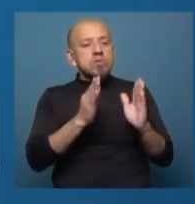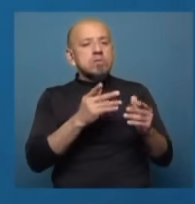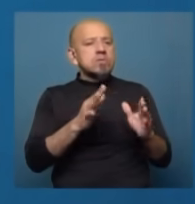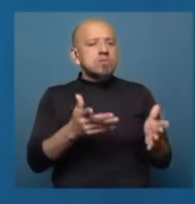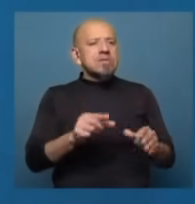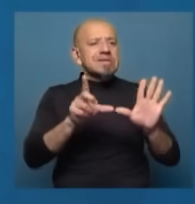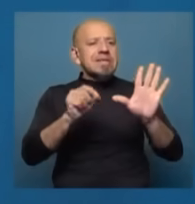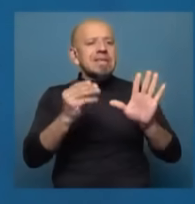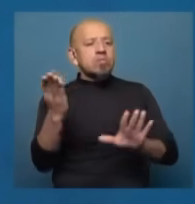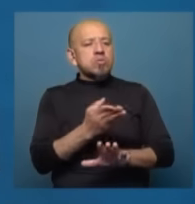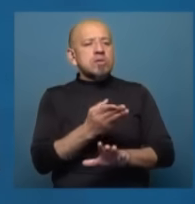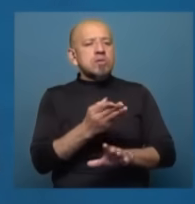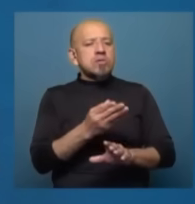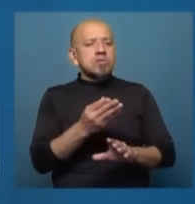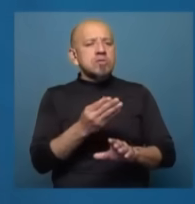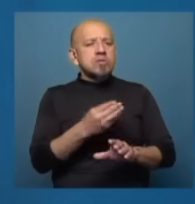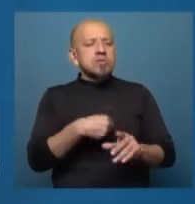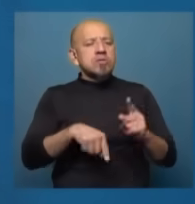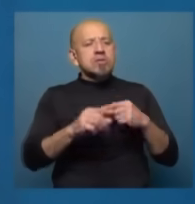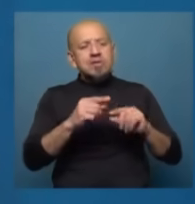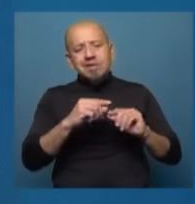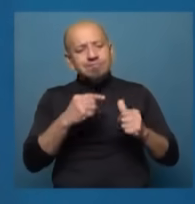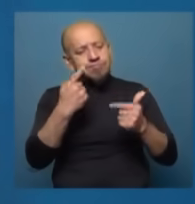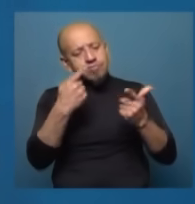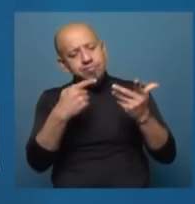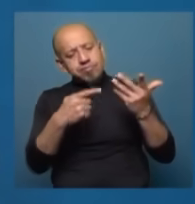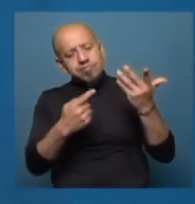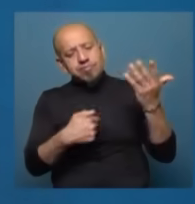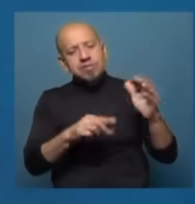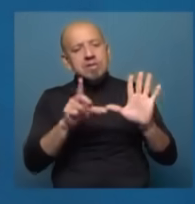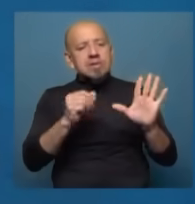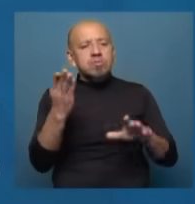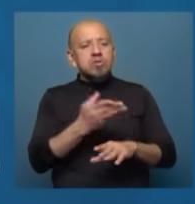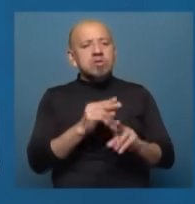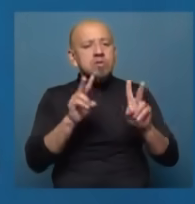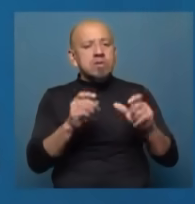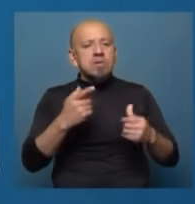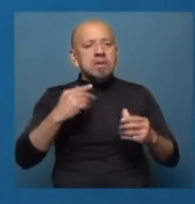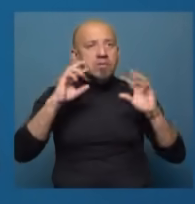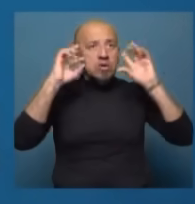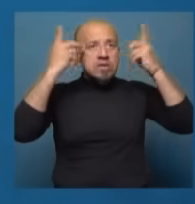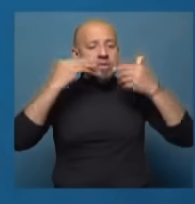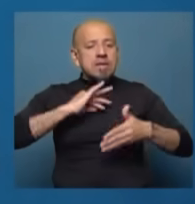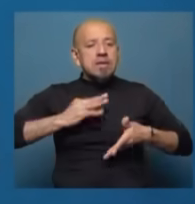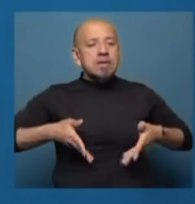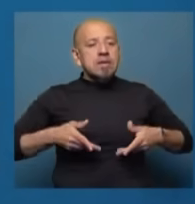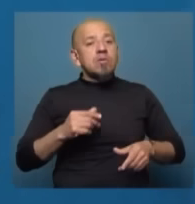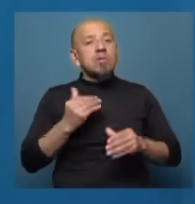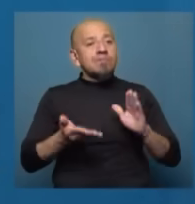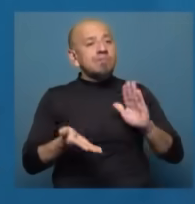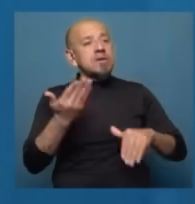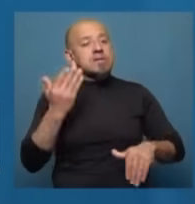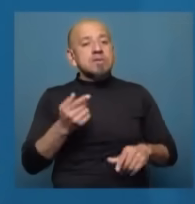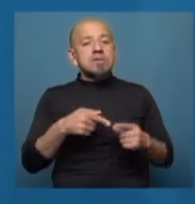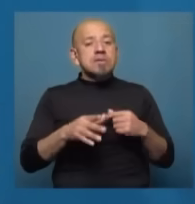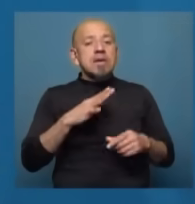un 70 por Tal vez hasta más de los casos Entonces estamos muy involucrados con esas materias que además son las que en su mayoría